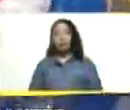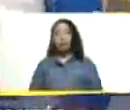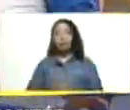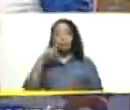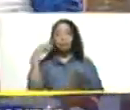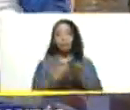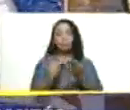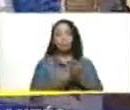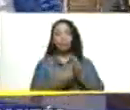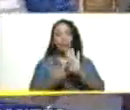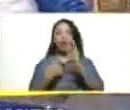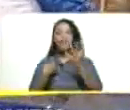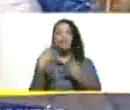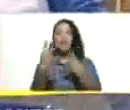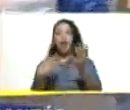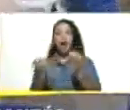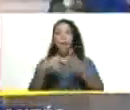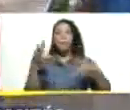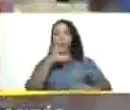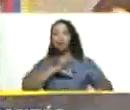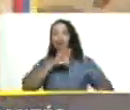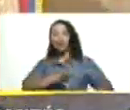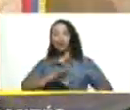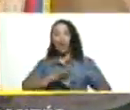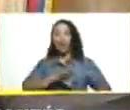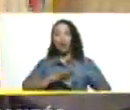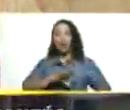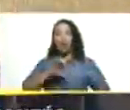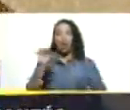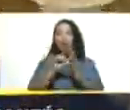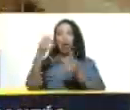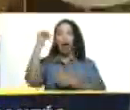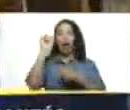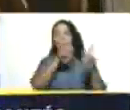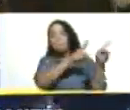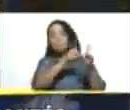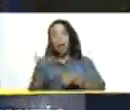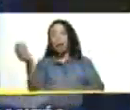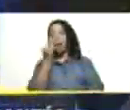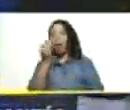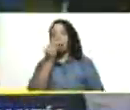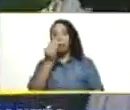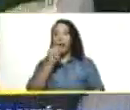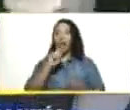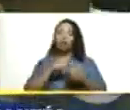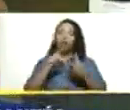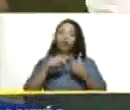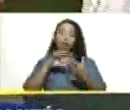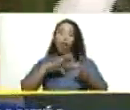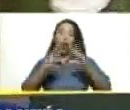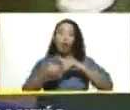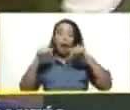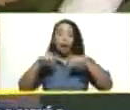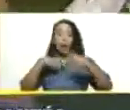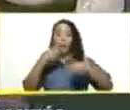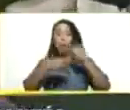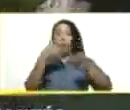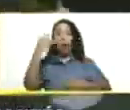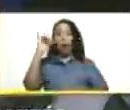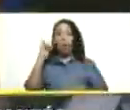presentados en las ferias del campo soberano, donde se lleva a cabo el plan proteína. Y entonces los CLAT, con esta política